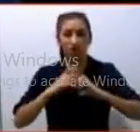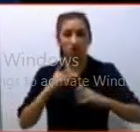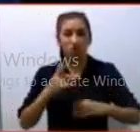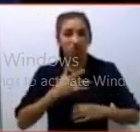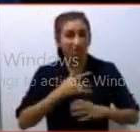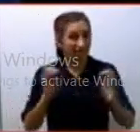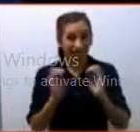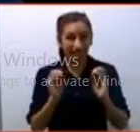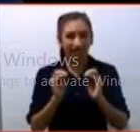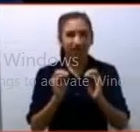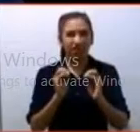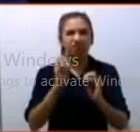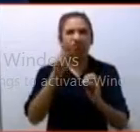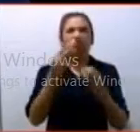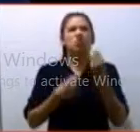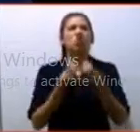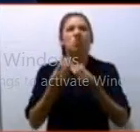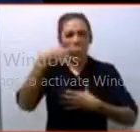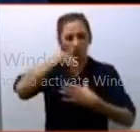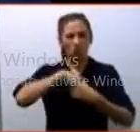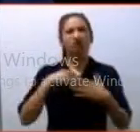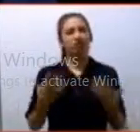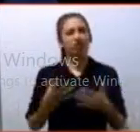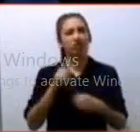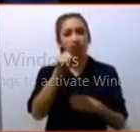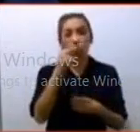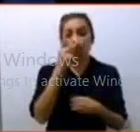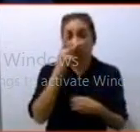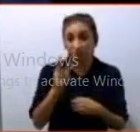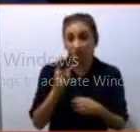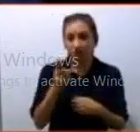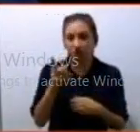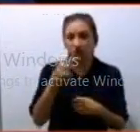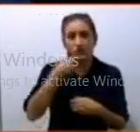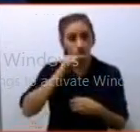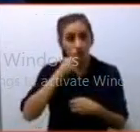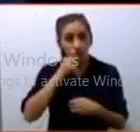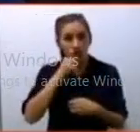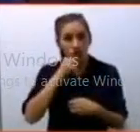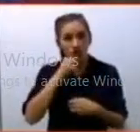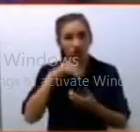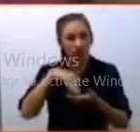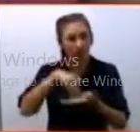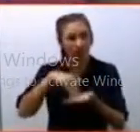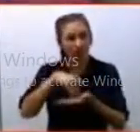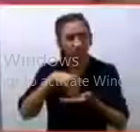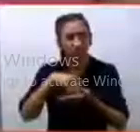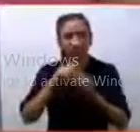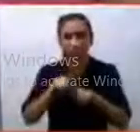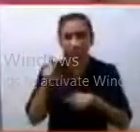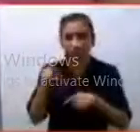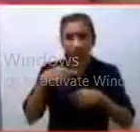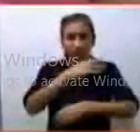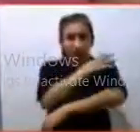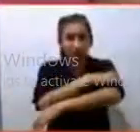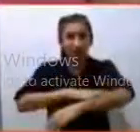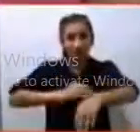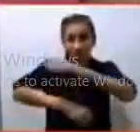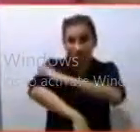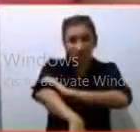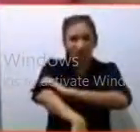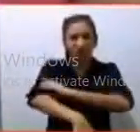hecho? Ver a una mujer de repente visualmente frágil, pero esos brazos cargan también ese hijo